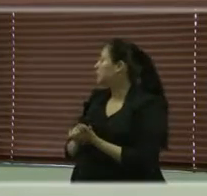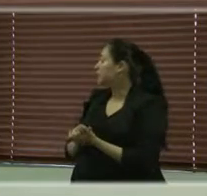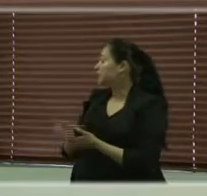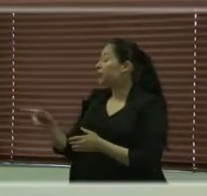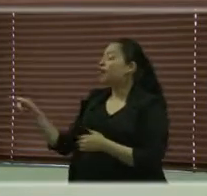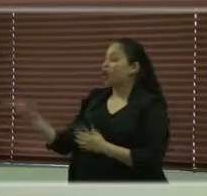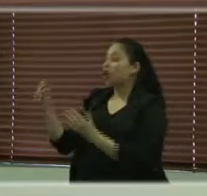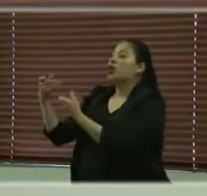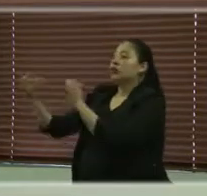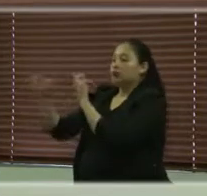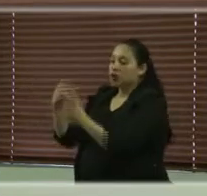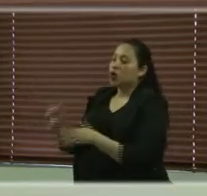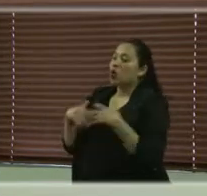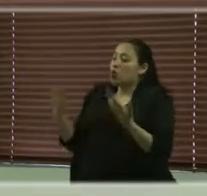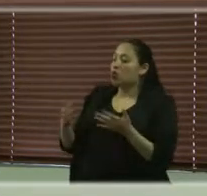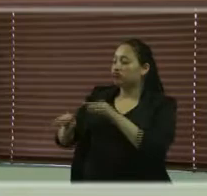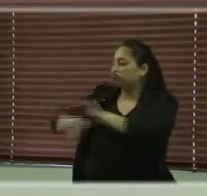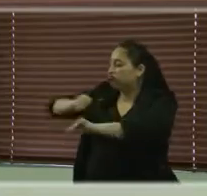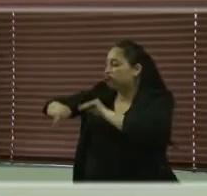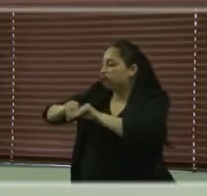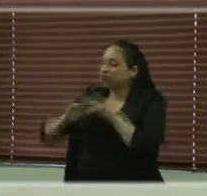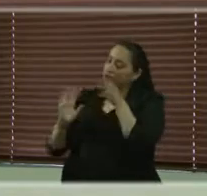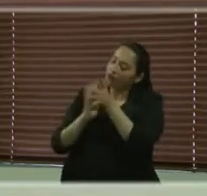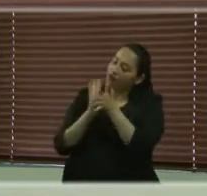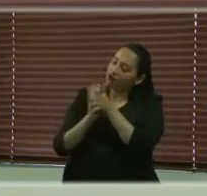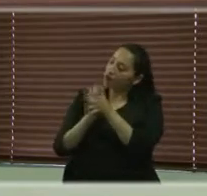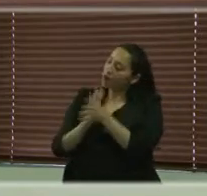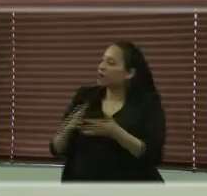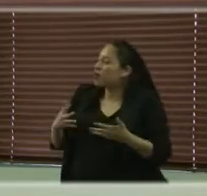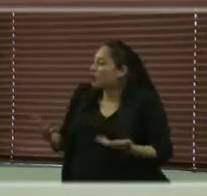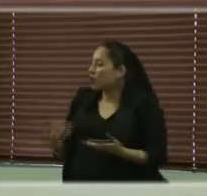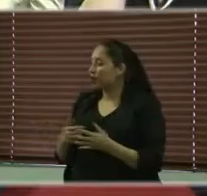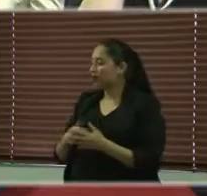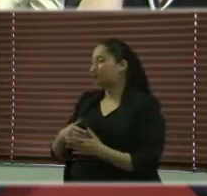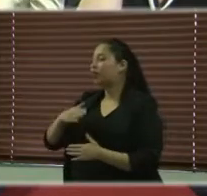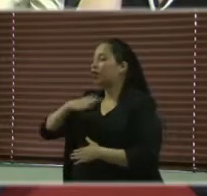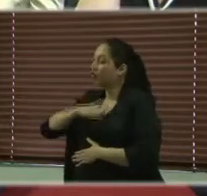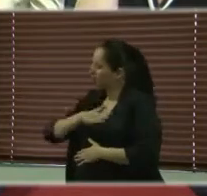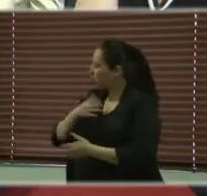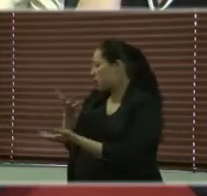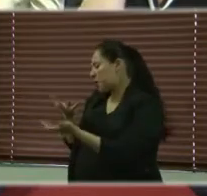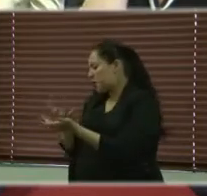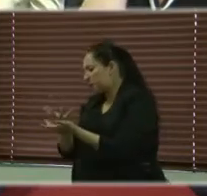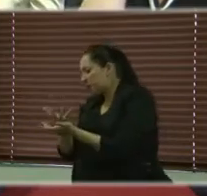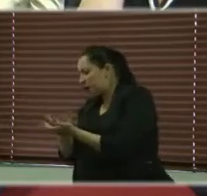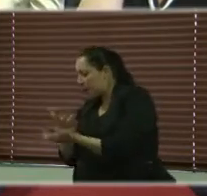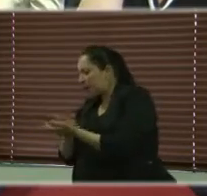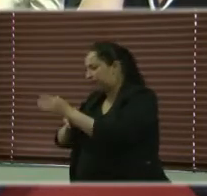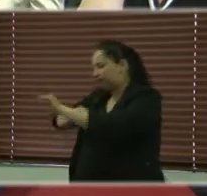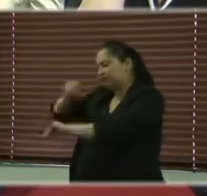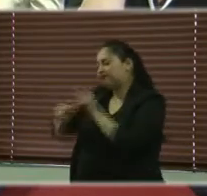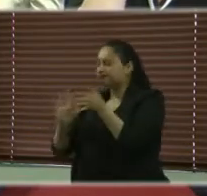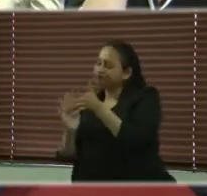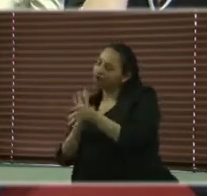alternativo yo lo que suelo decirle a las organizaciones es que